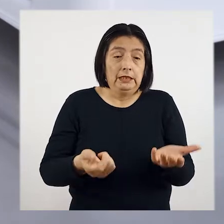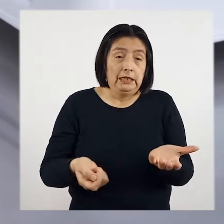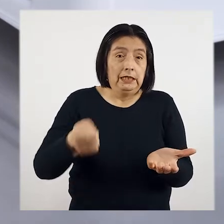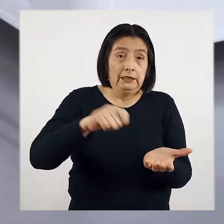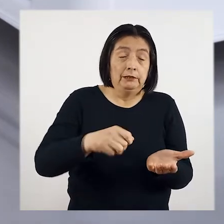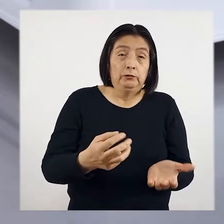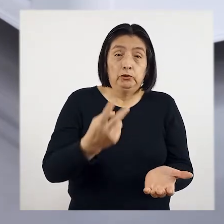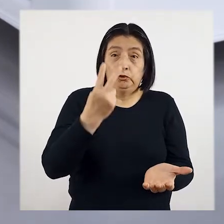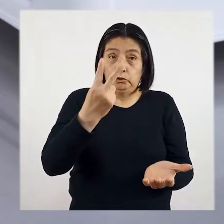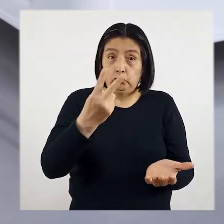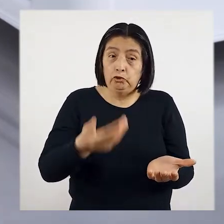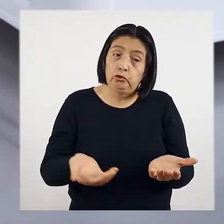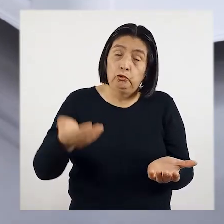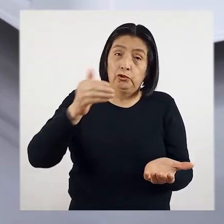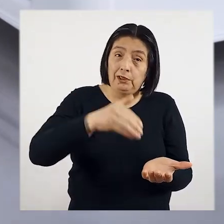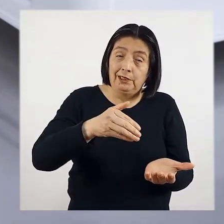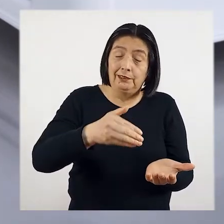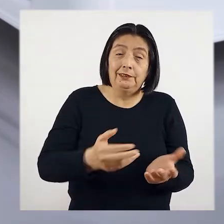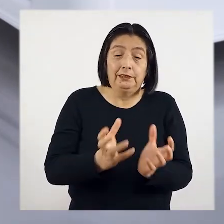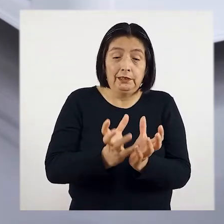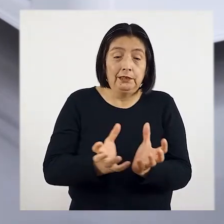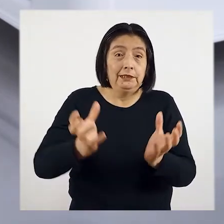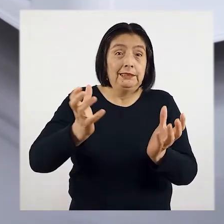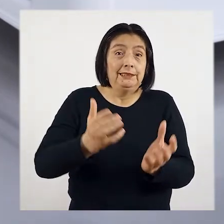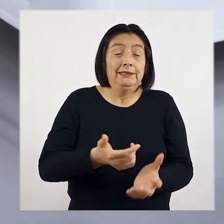Agregamos 2 cucharadas de locro.